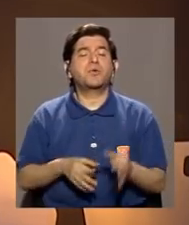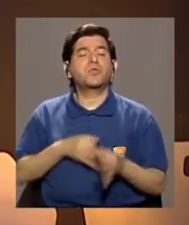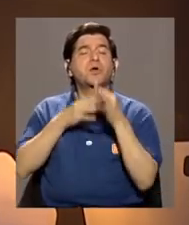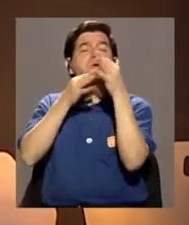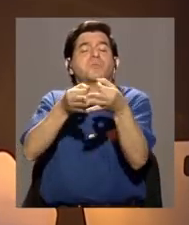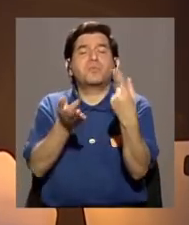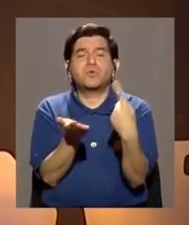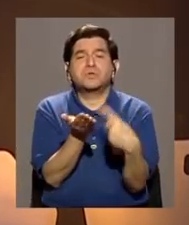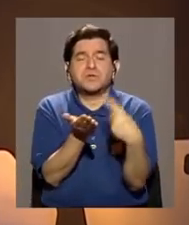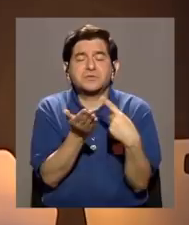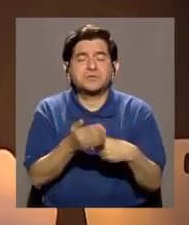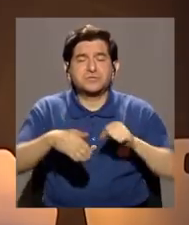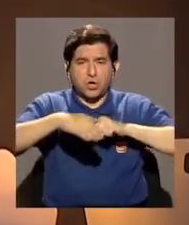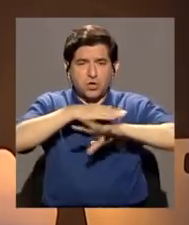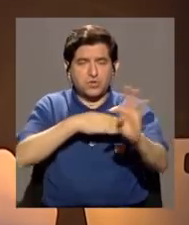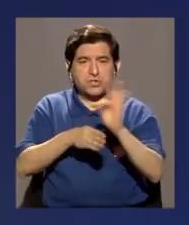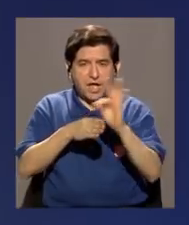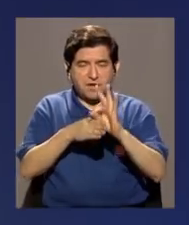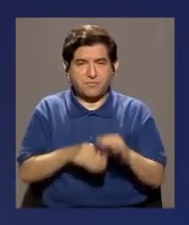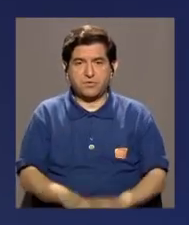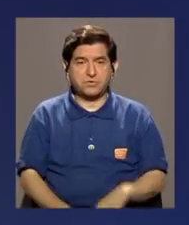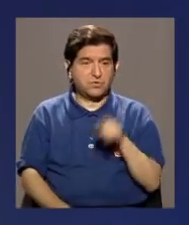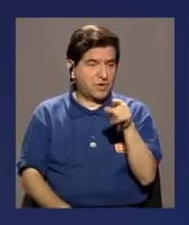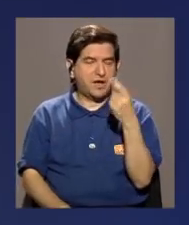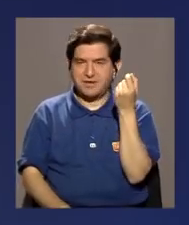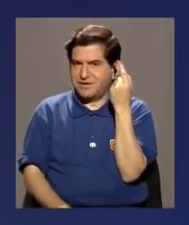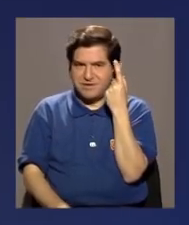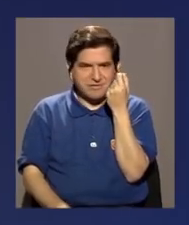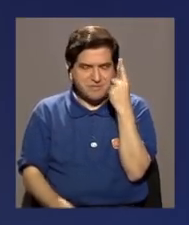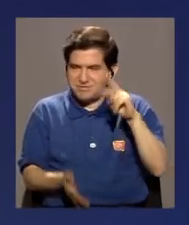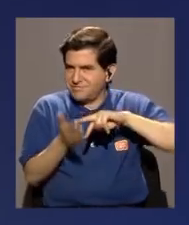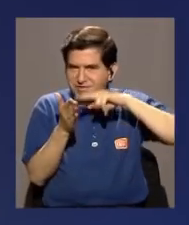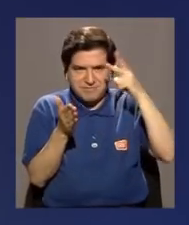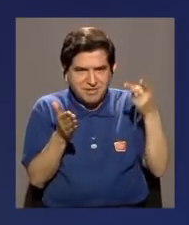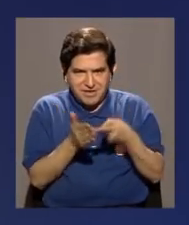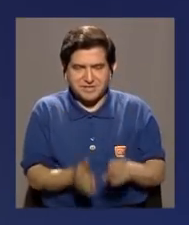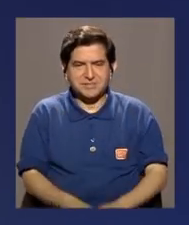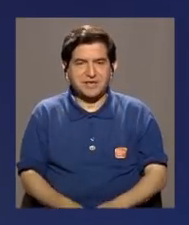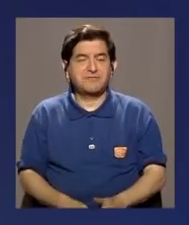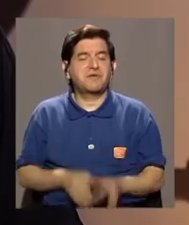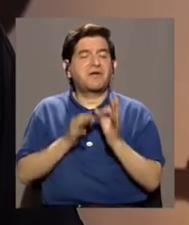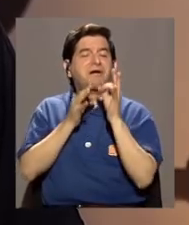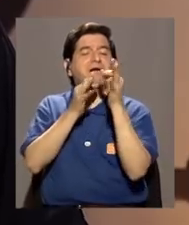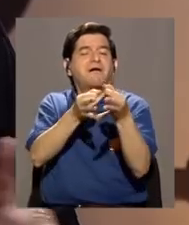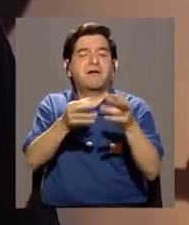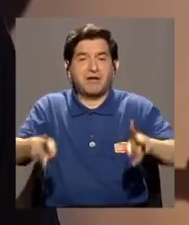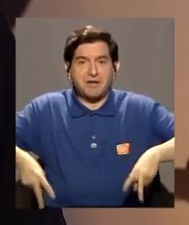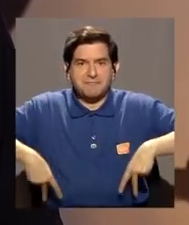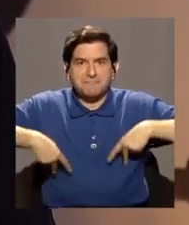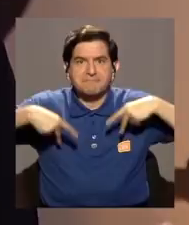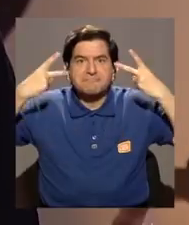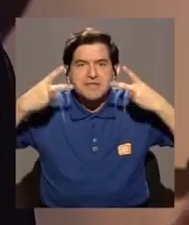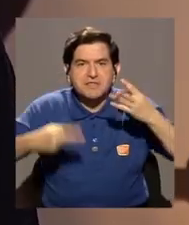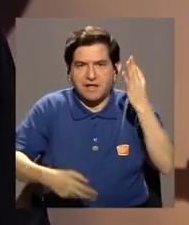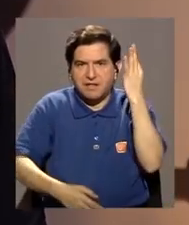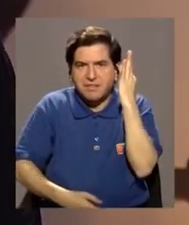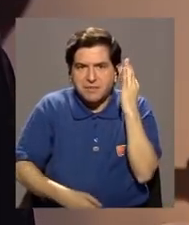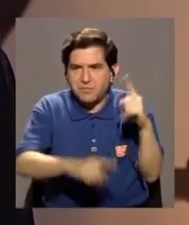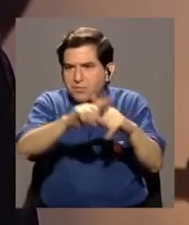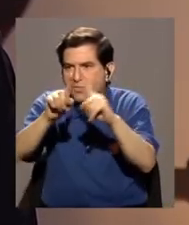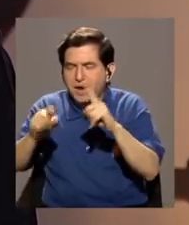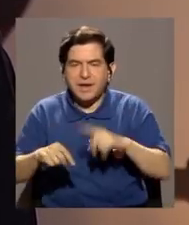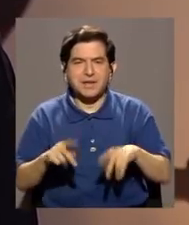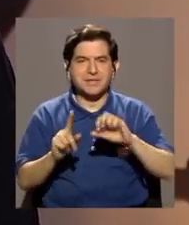postergar la discusión sobre aborto terapeútico no está entendiendo que eso significa postergar la vida de mujeres